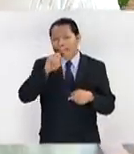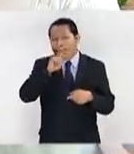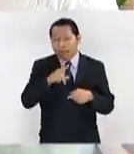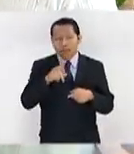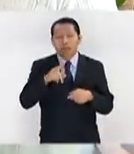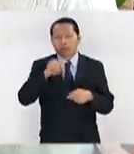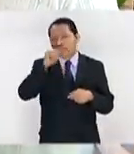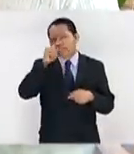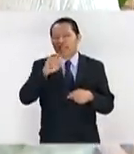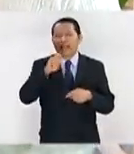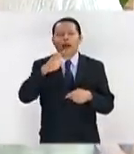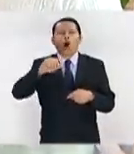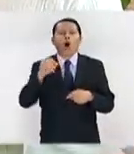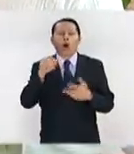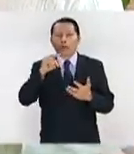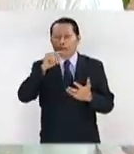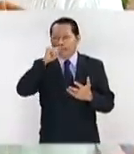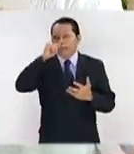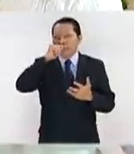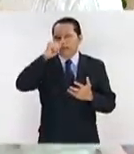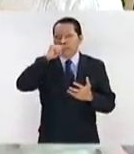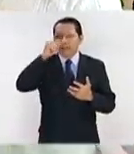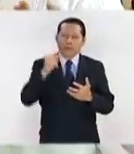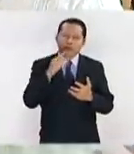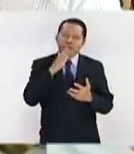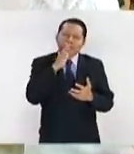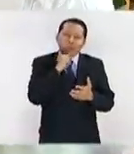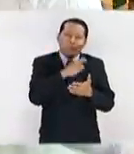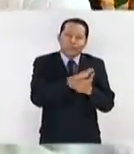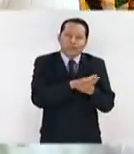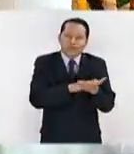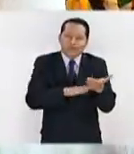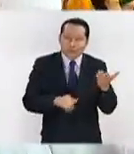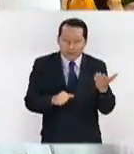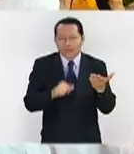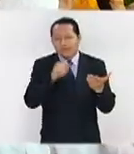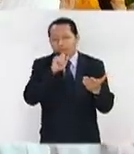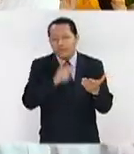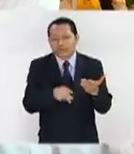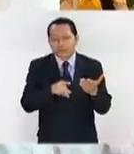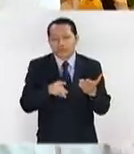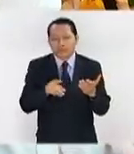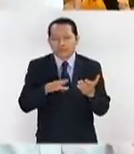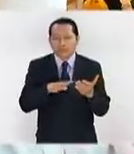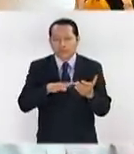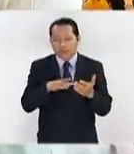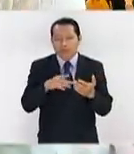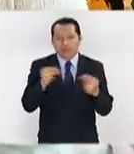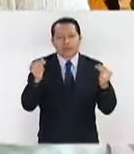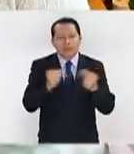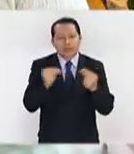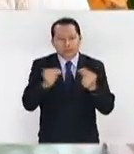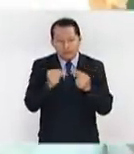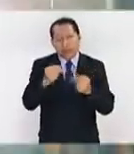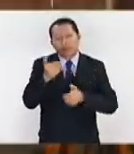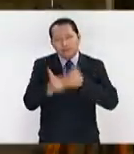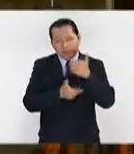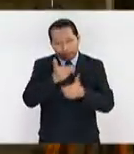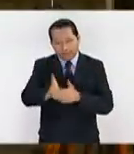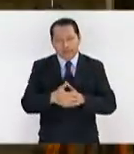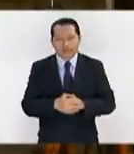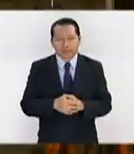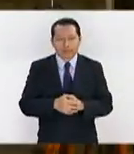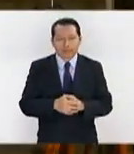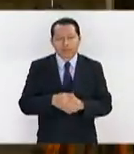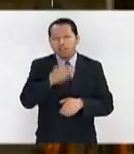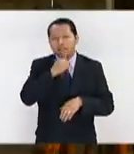ego, no hay espacio para humildad, entonces no hay espacio para hacer servicio tampoco. Este